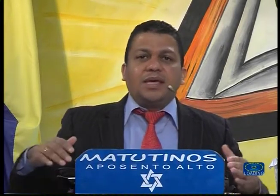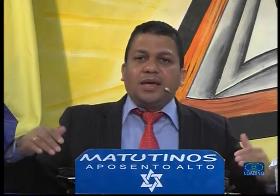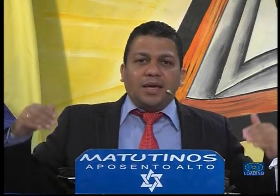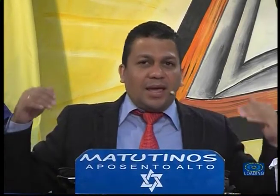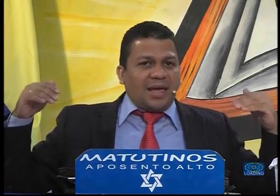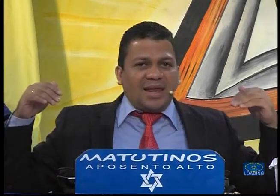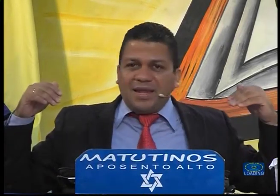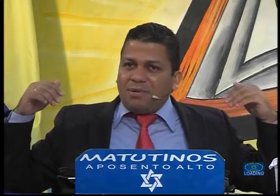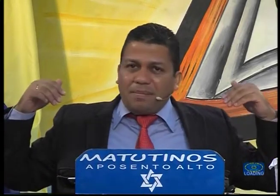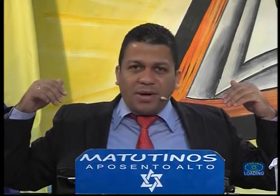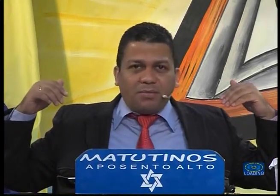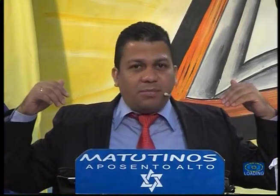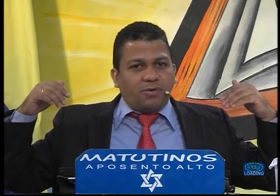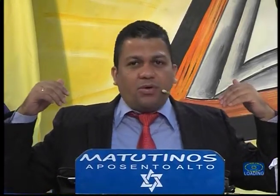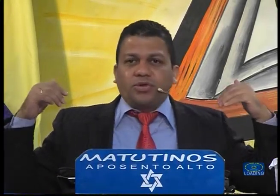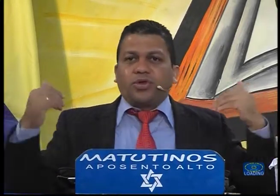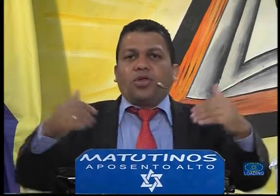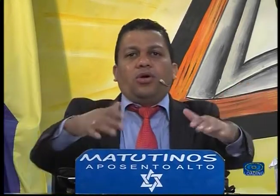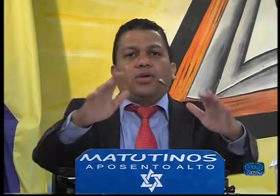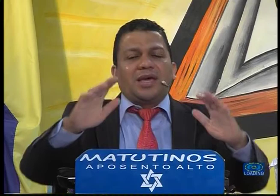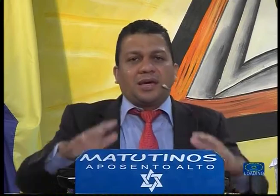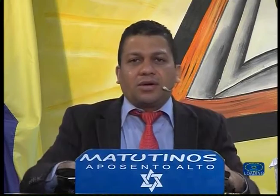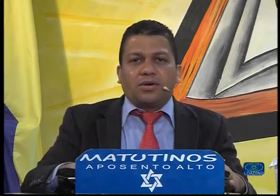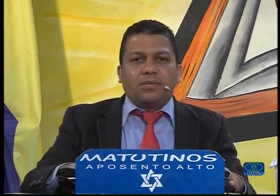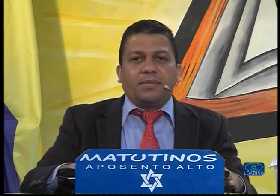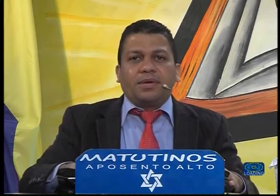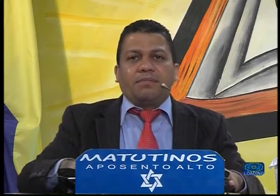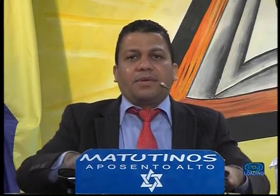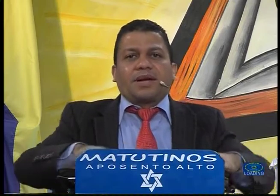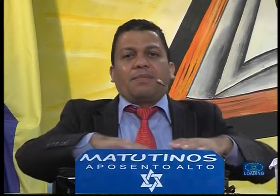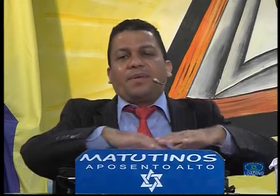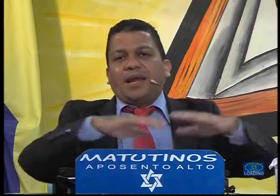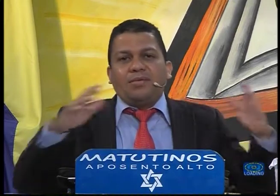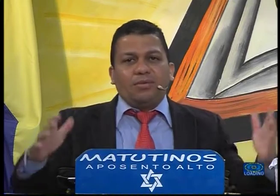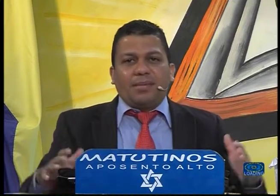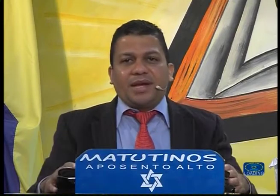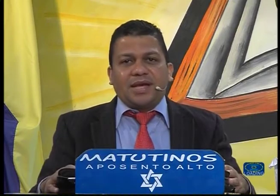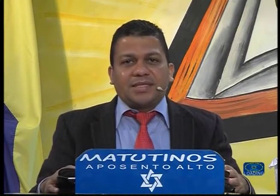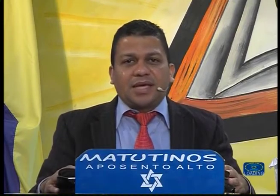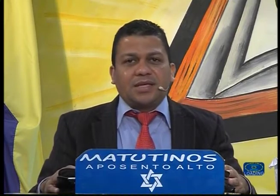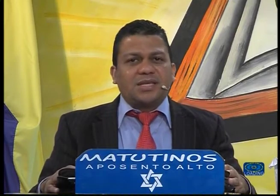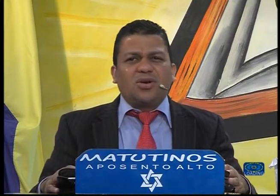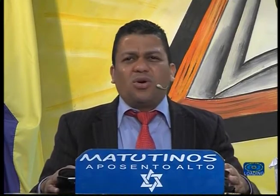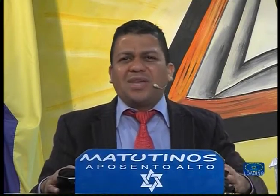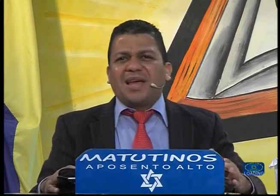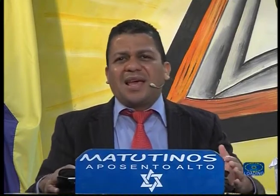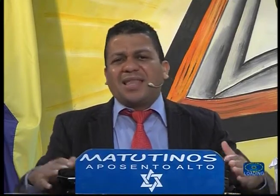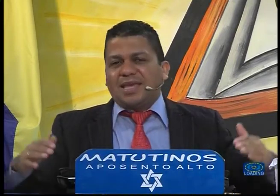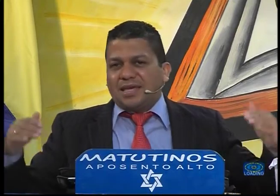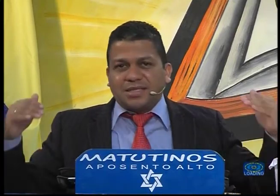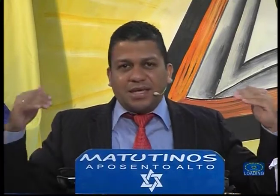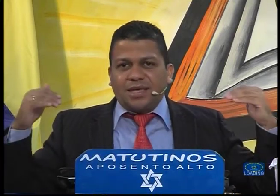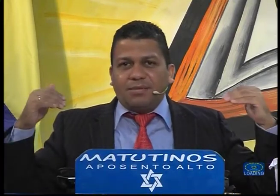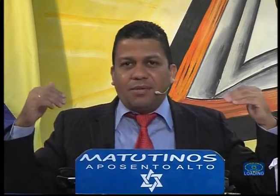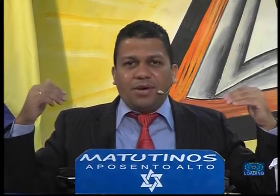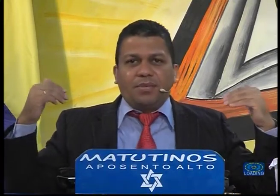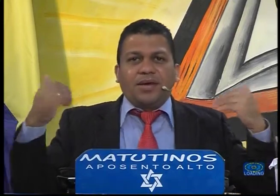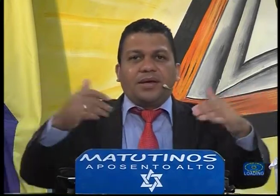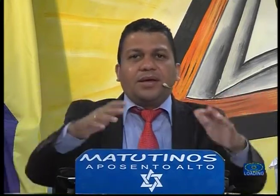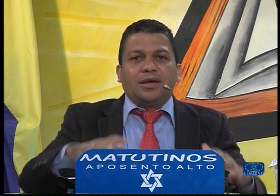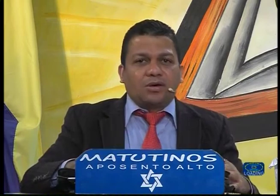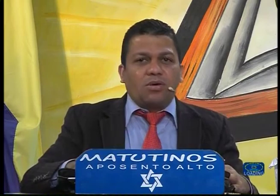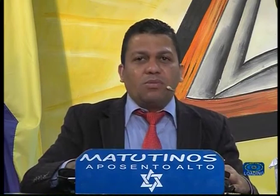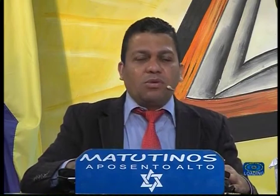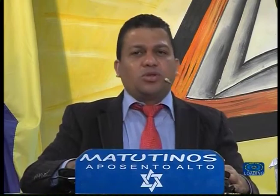Y él iba, pero con todos los hierros, respirando amenazas. Ese no oía a nadie, ese iba, bueno,